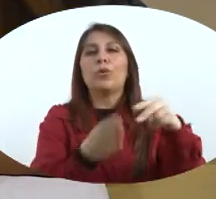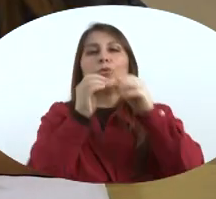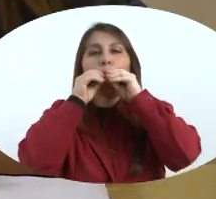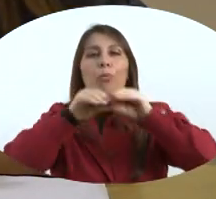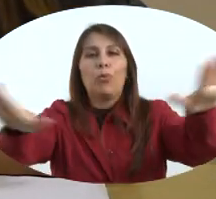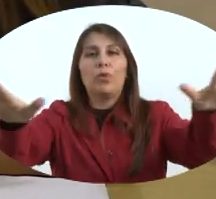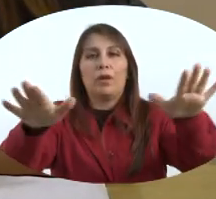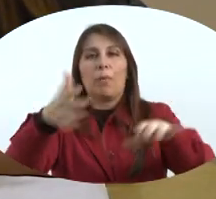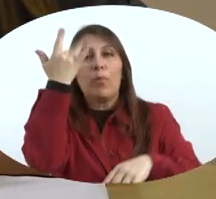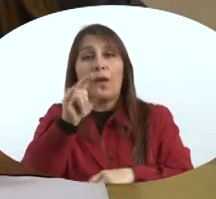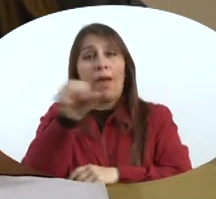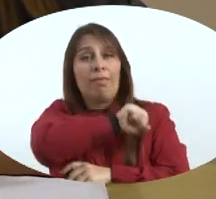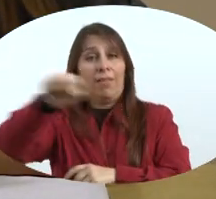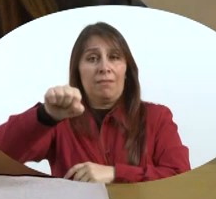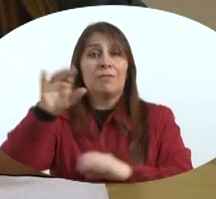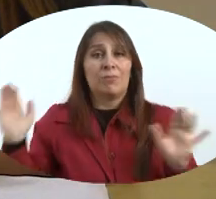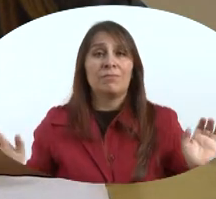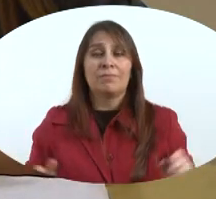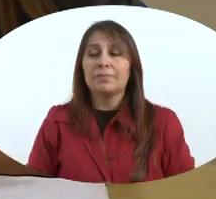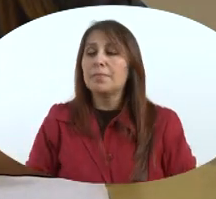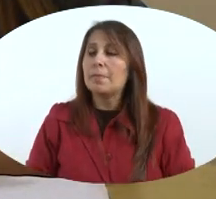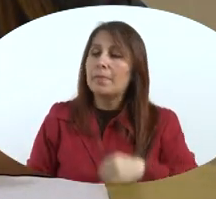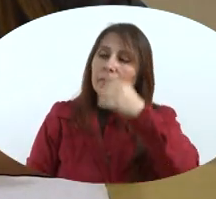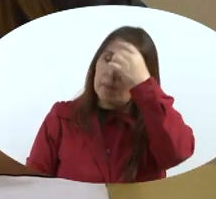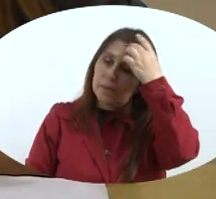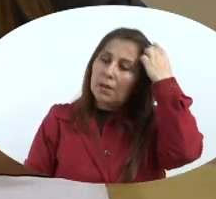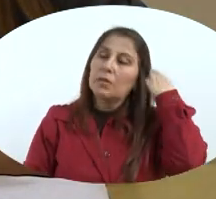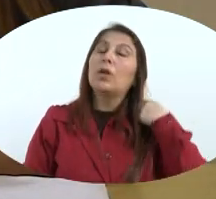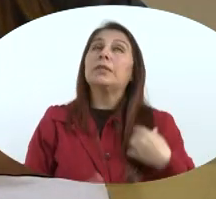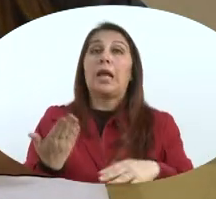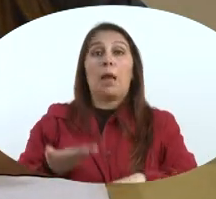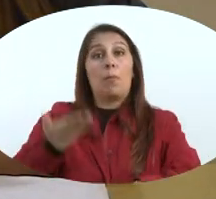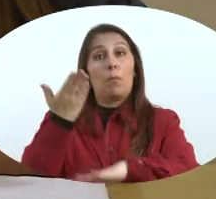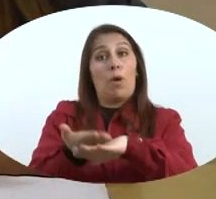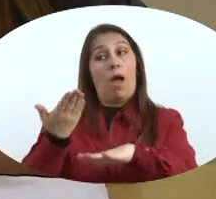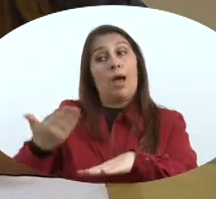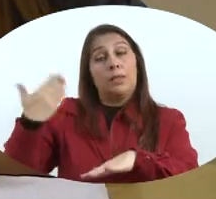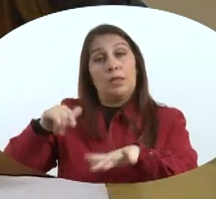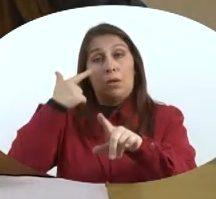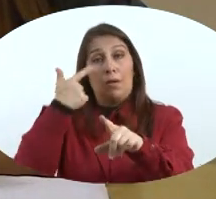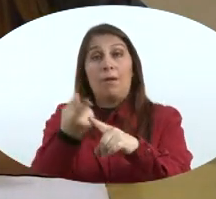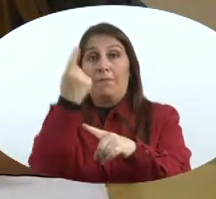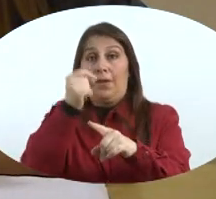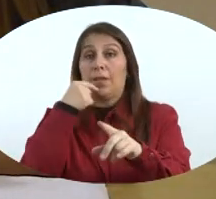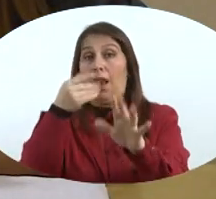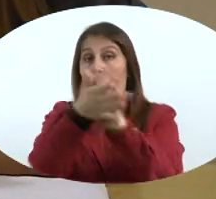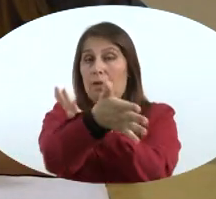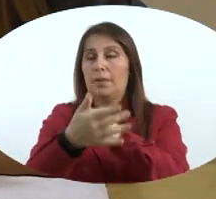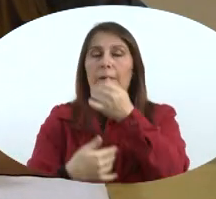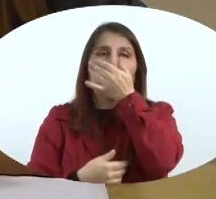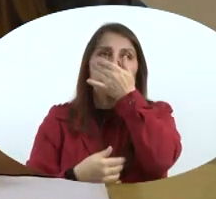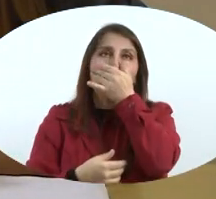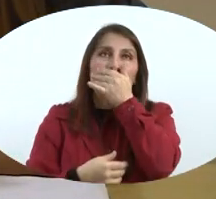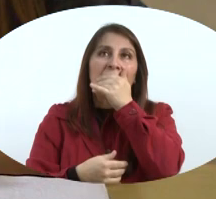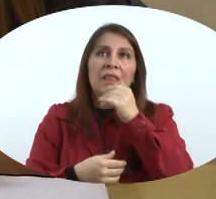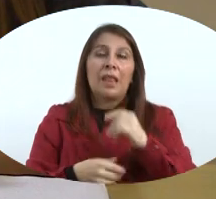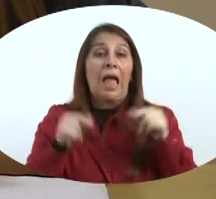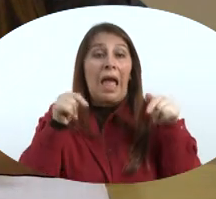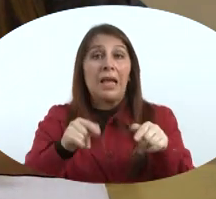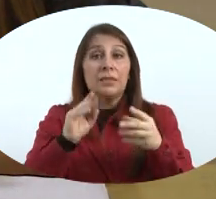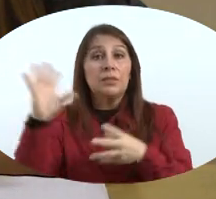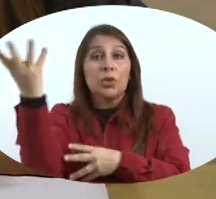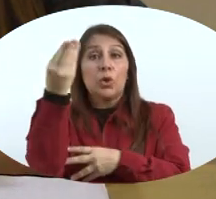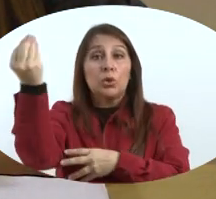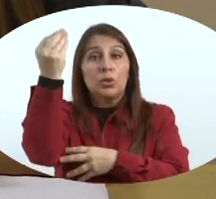casi importante y para retomar algo que se me había quedado de las propuestas anteriores nosotros también consideramos y es una discusión que hemos dado y es que en este